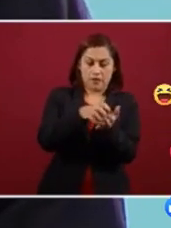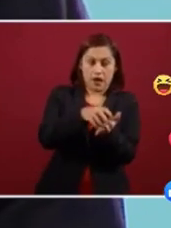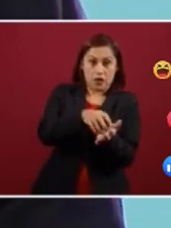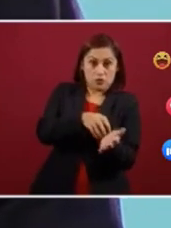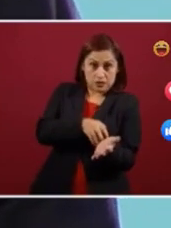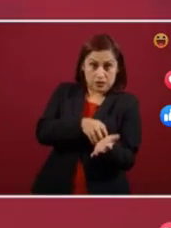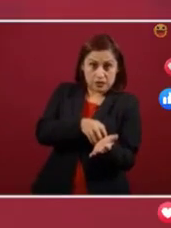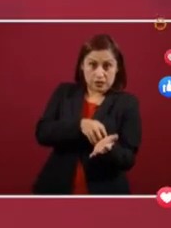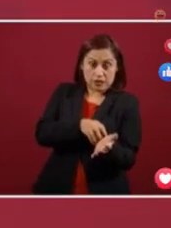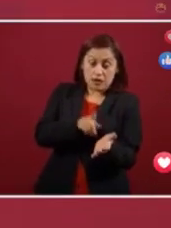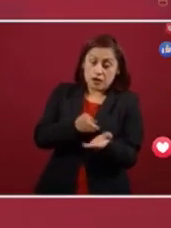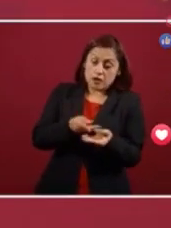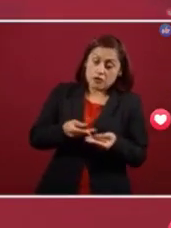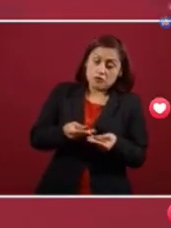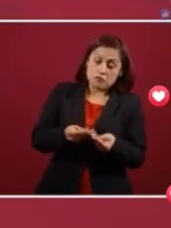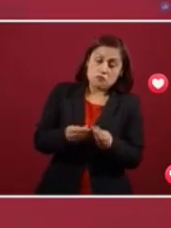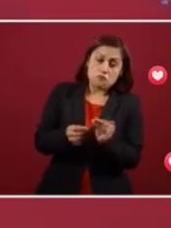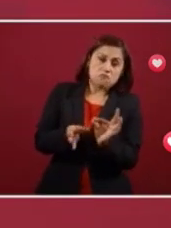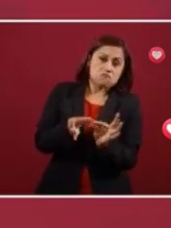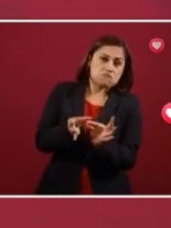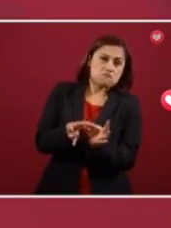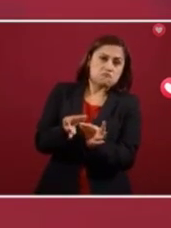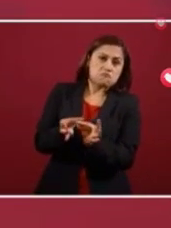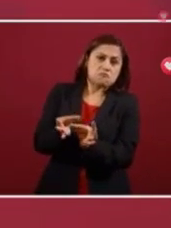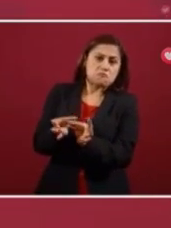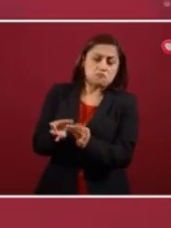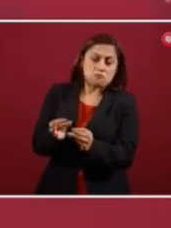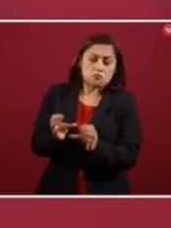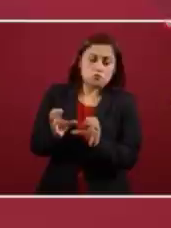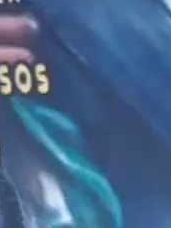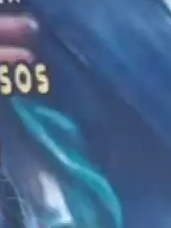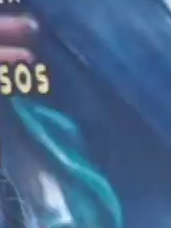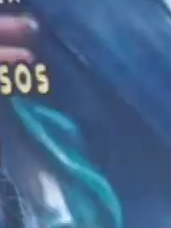bien se puede crecer